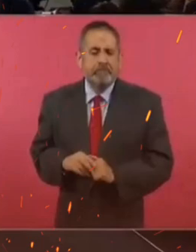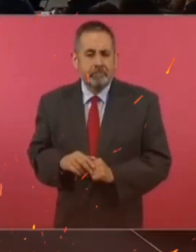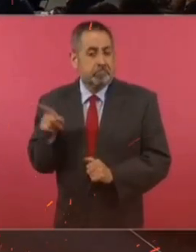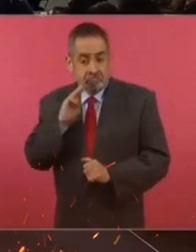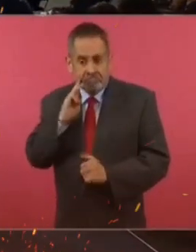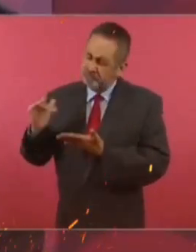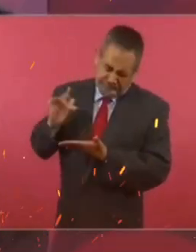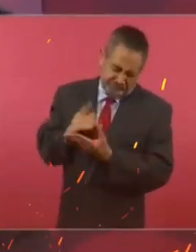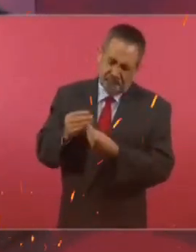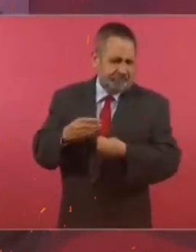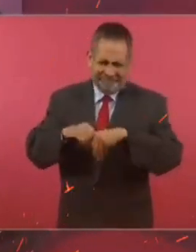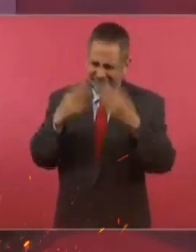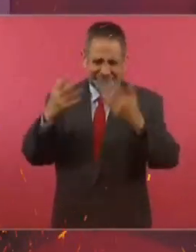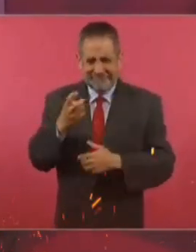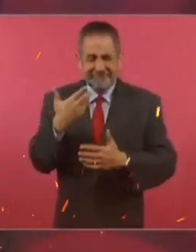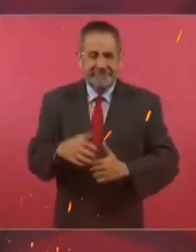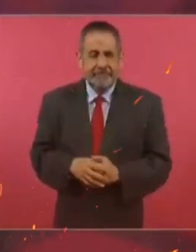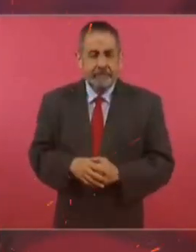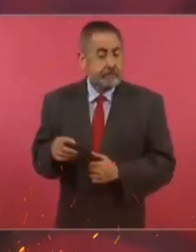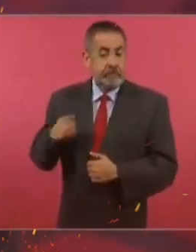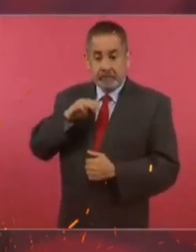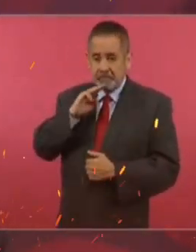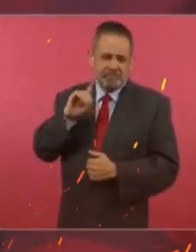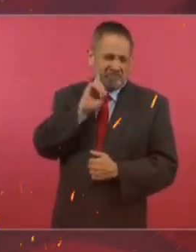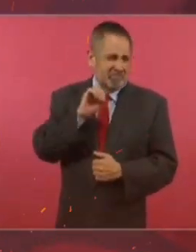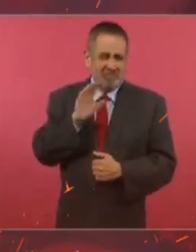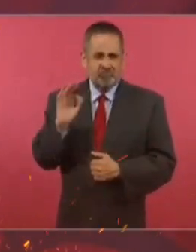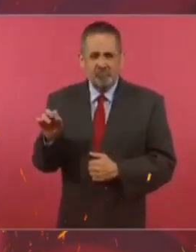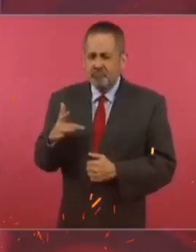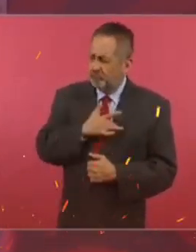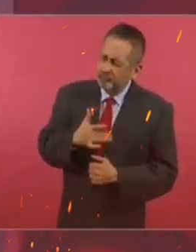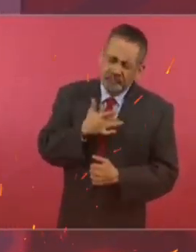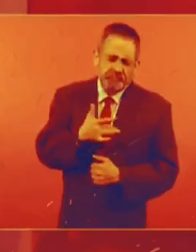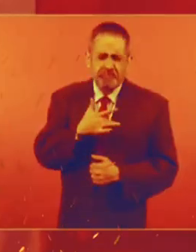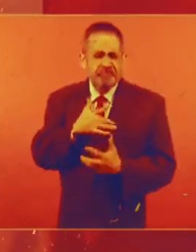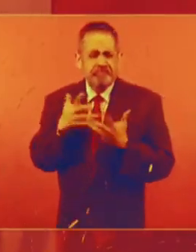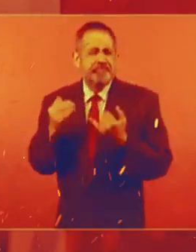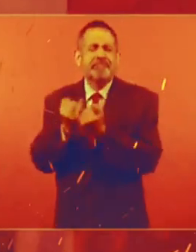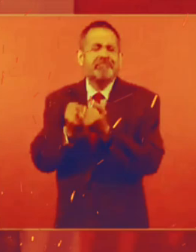Estaría apoyándome, porque era una mujer con muy buenos sentimientos,